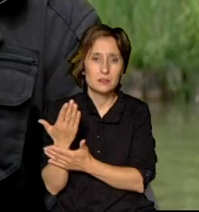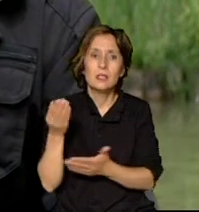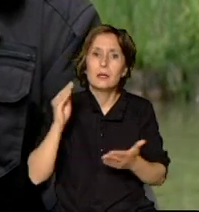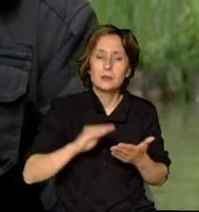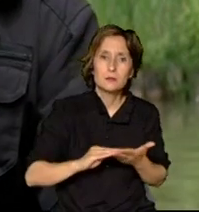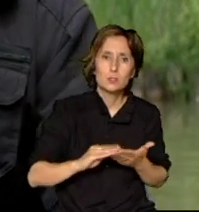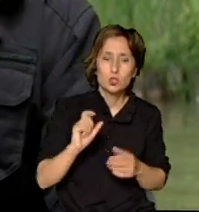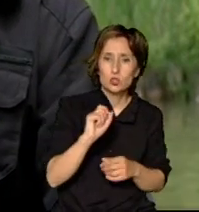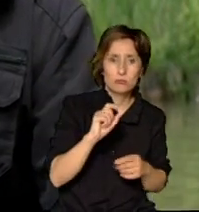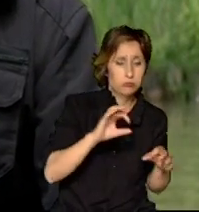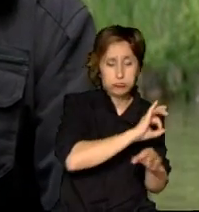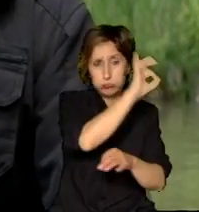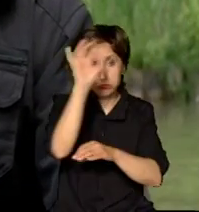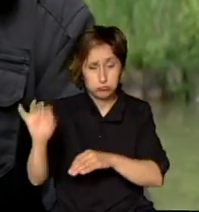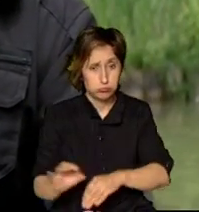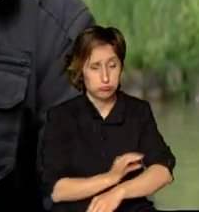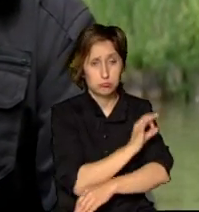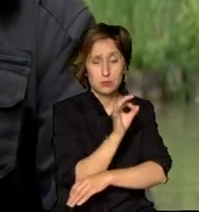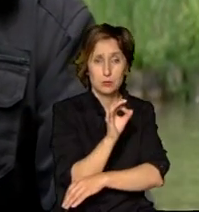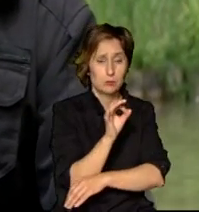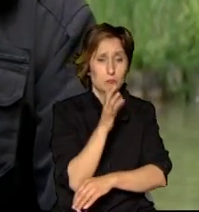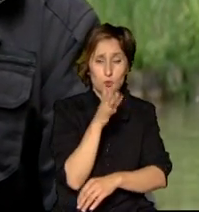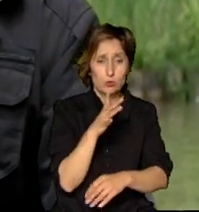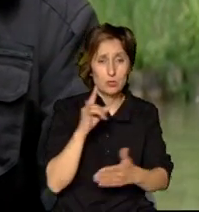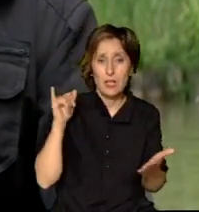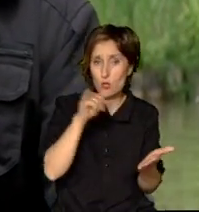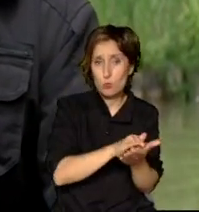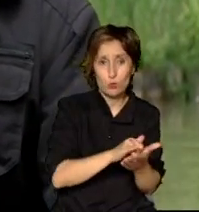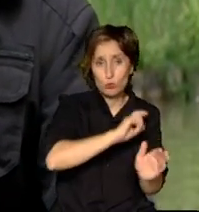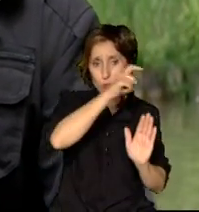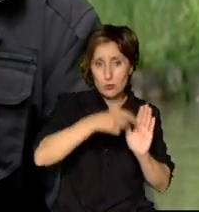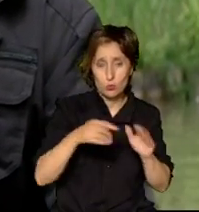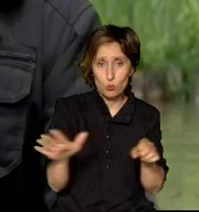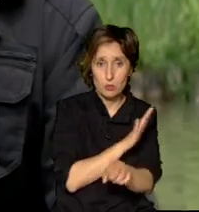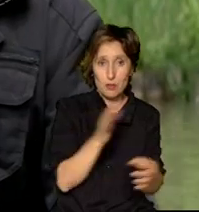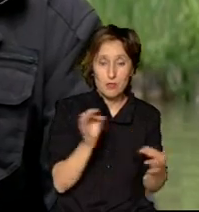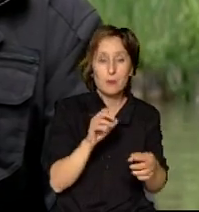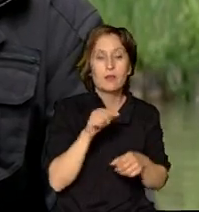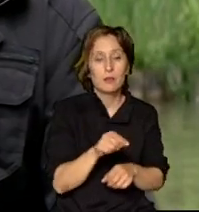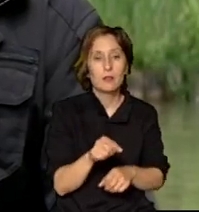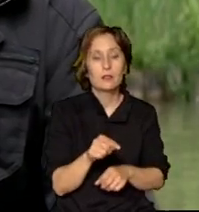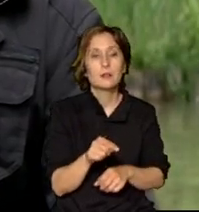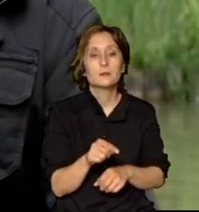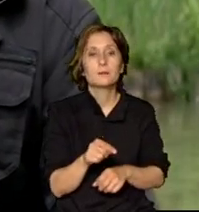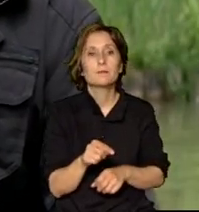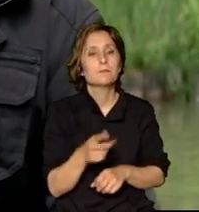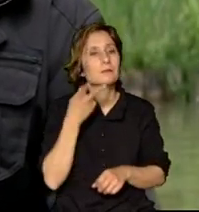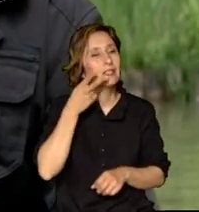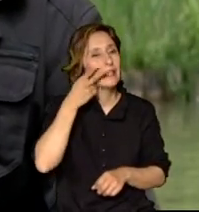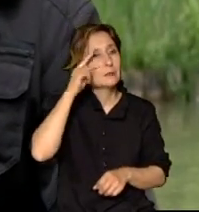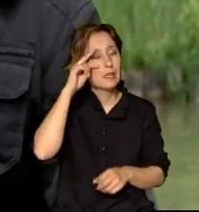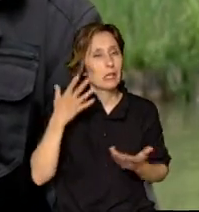de sol a sol, porque cubrimos todo el horario operativo del aeropuerto, la verdad que al final adquieres pues esa